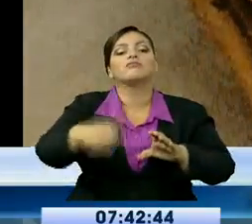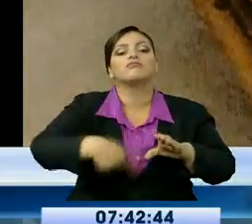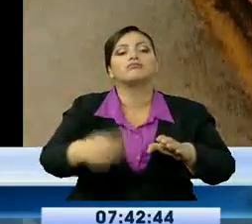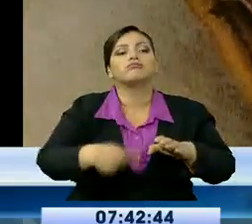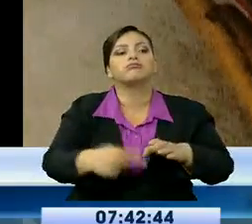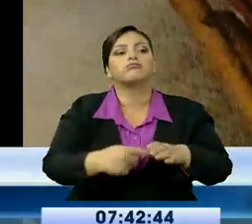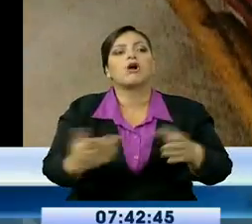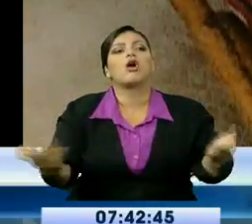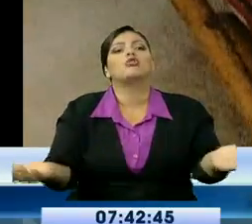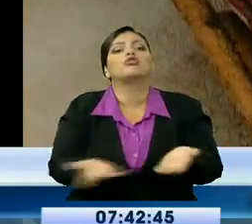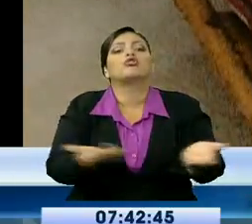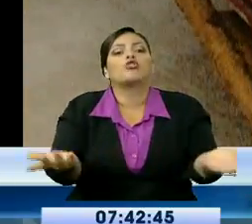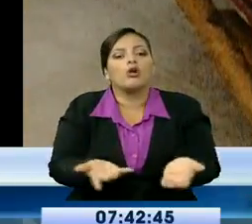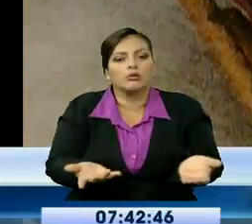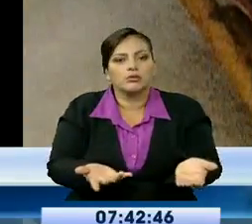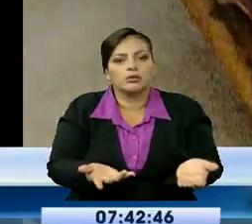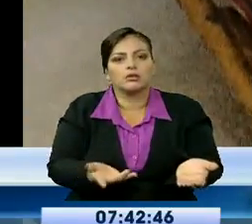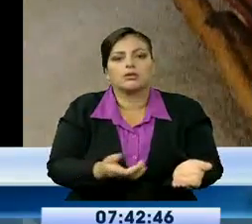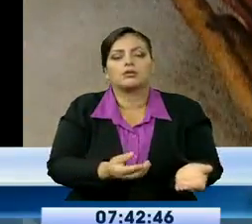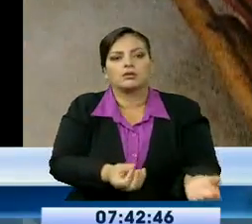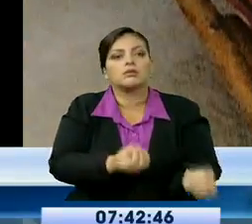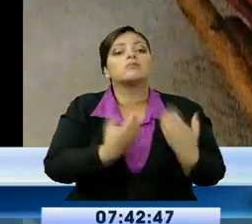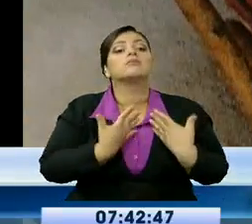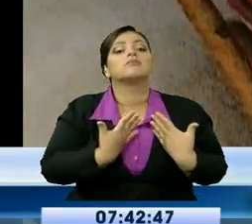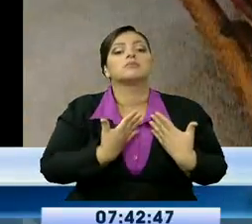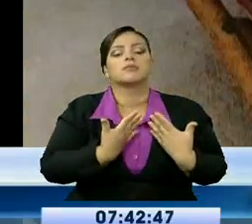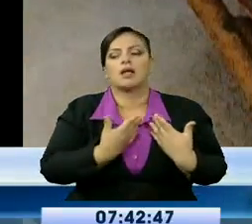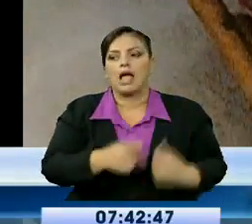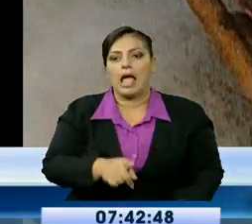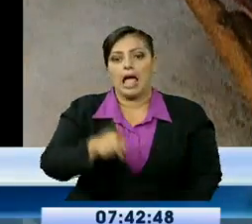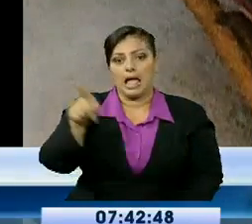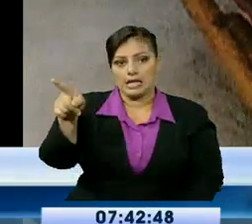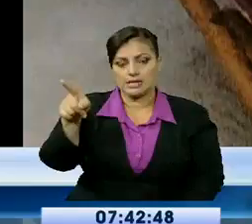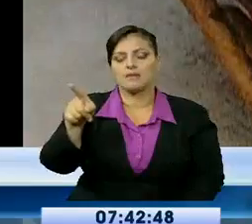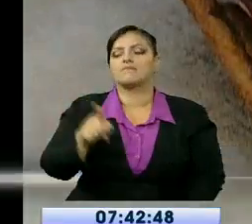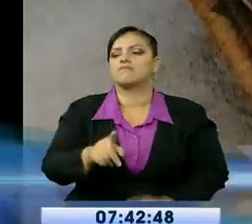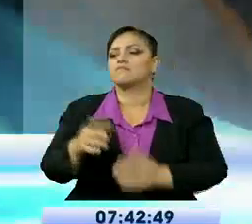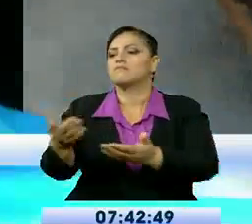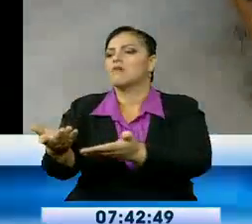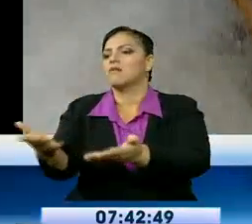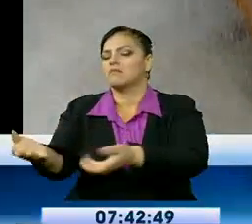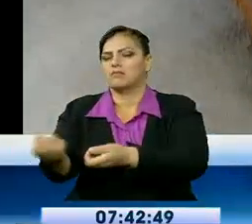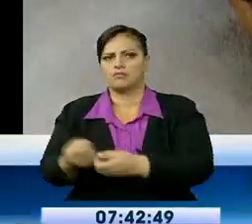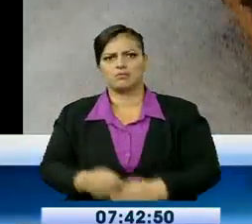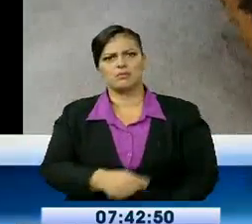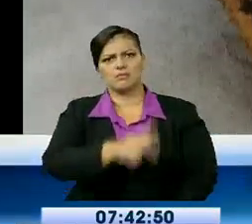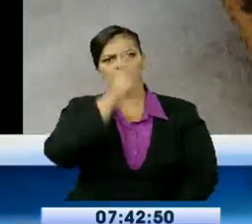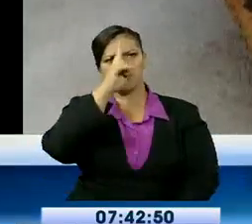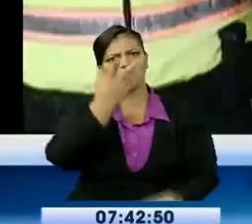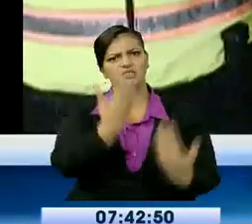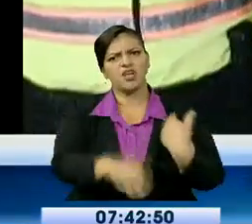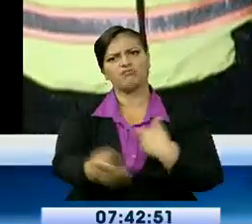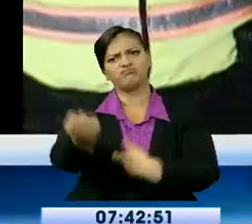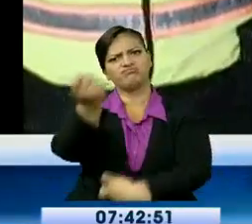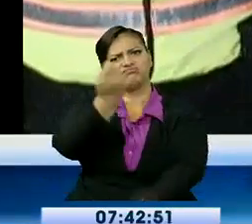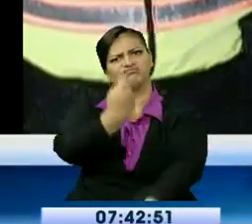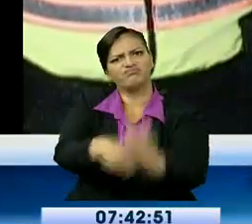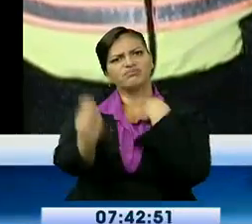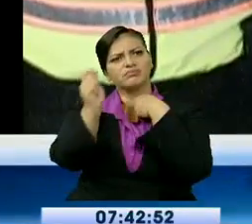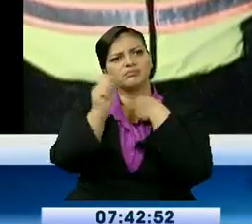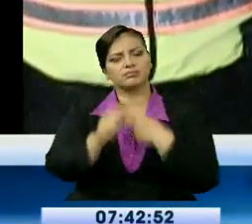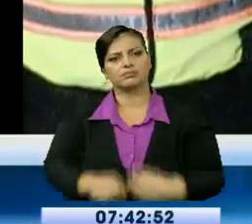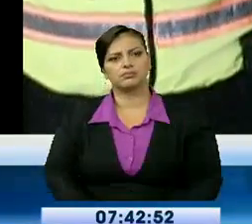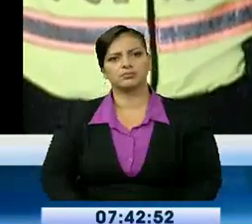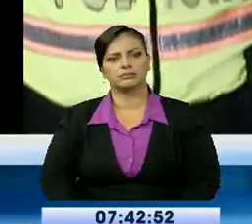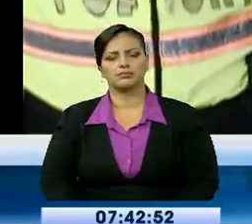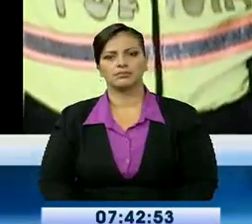para variar, ya había sido comercializado. Con las características dadas, ¿no es cierto?, y como referencia un tatuaje que